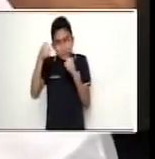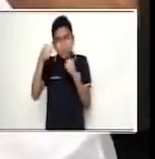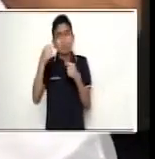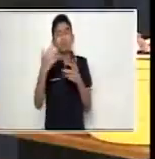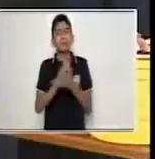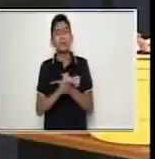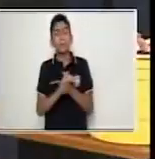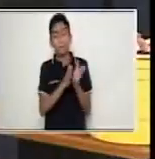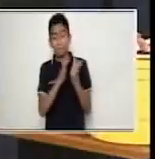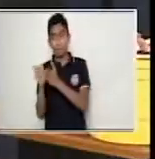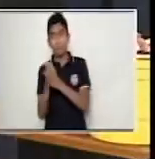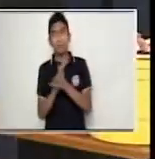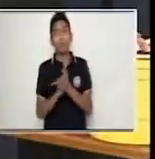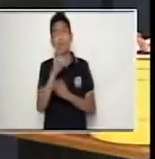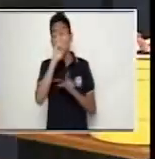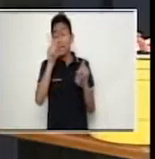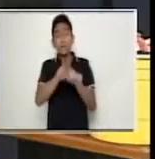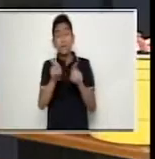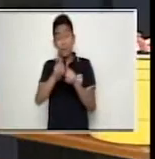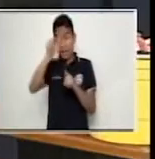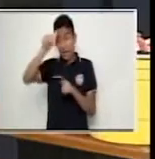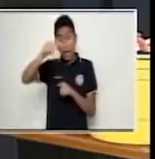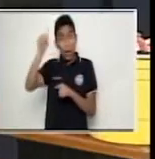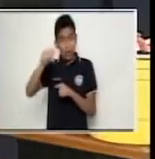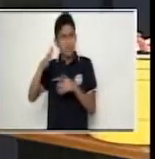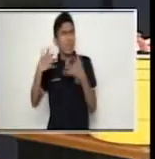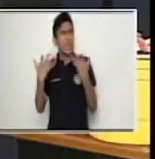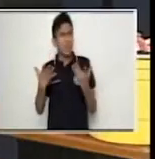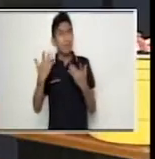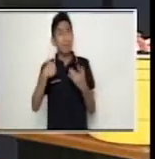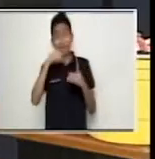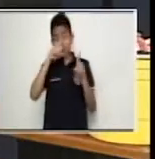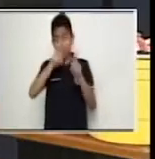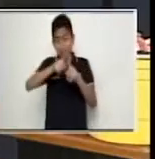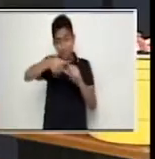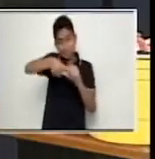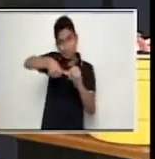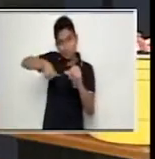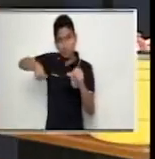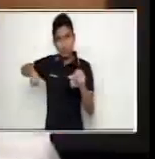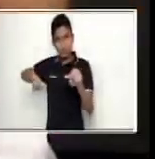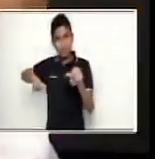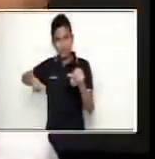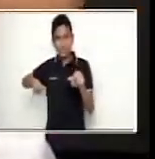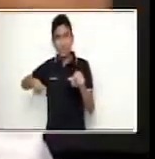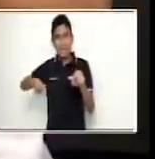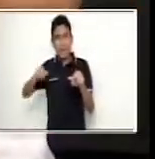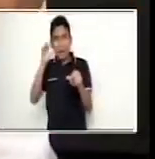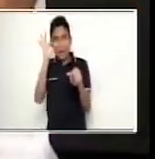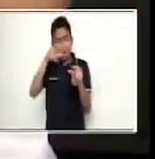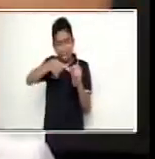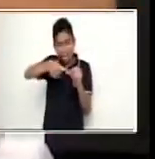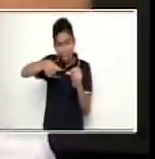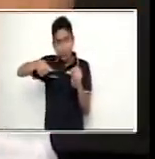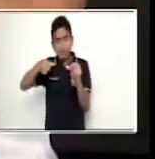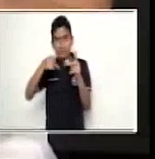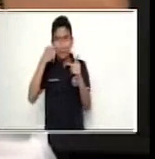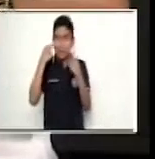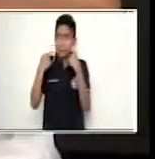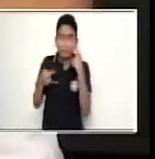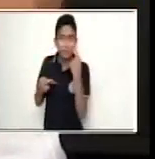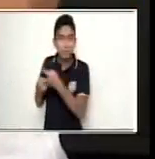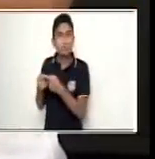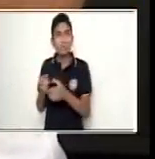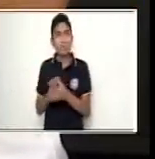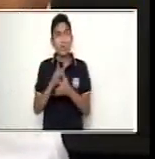Ahora bien, vas a agarrar tape transparente y la vas a pegar en toda la orilla